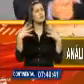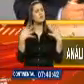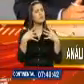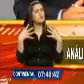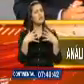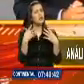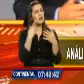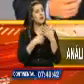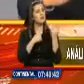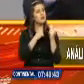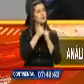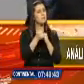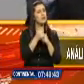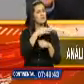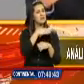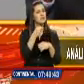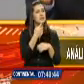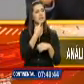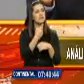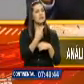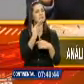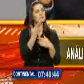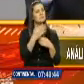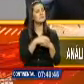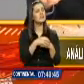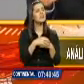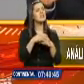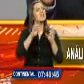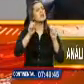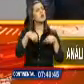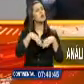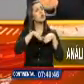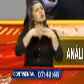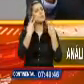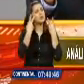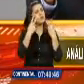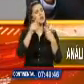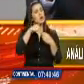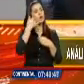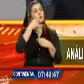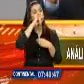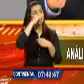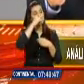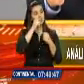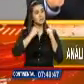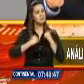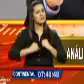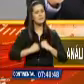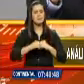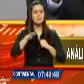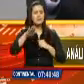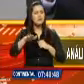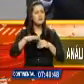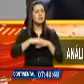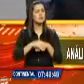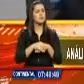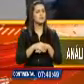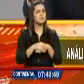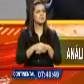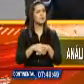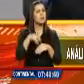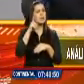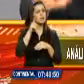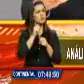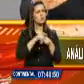sobre lo que está sucediendo y qué es lo que ha podido usted ver con otros niños? Lamentablemente, menores de edad son uno